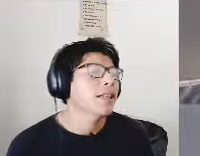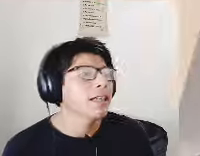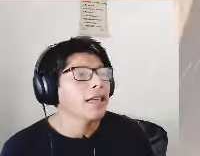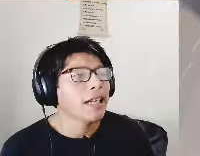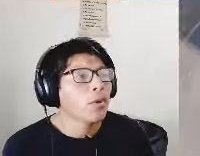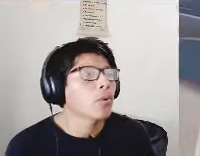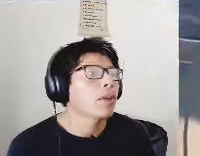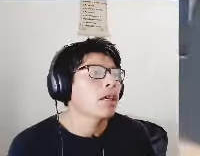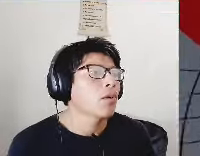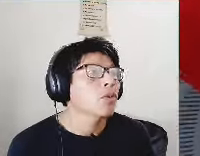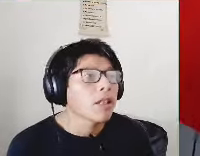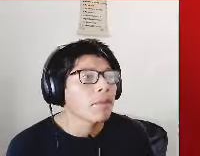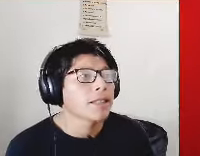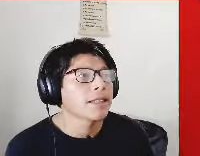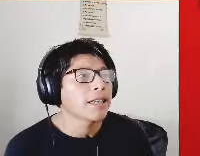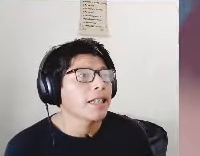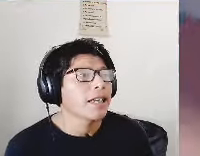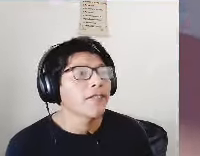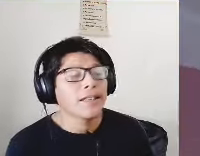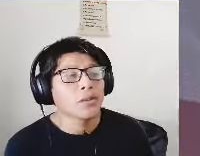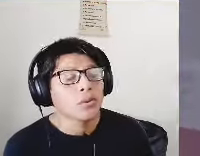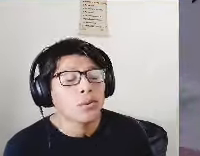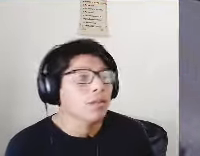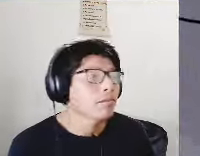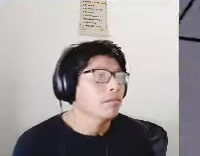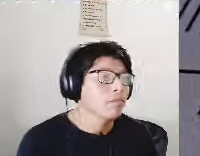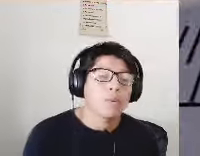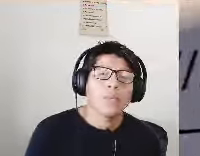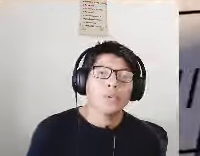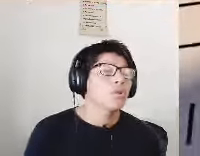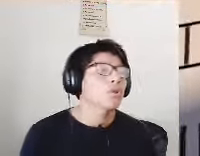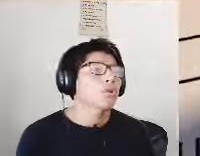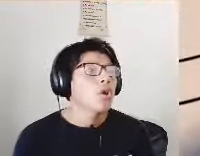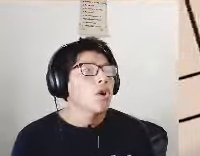temas de economía, con temas de infraestructura,